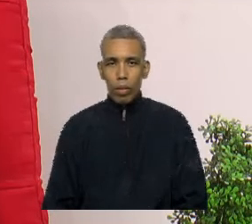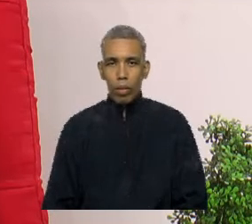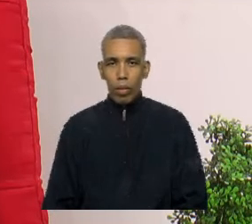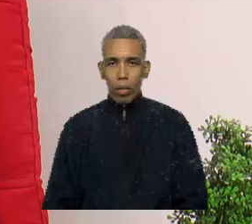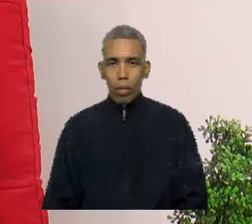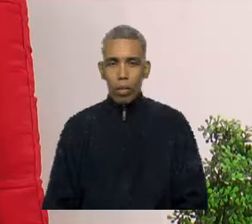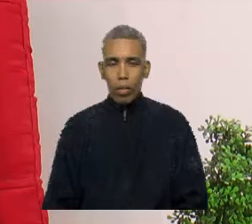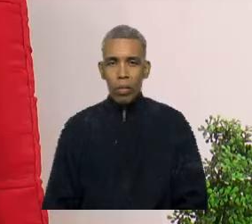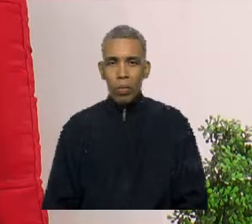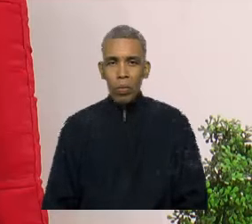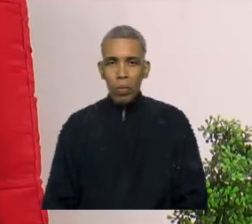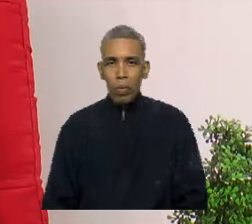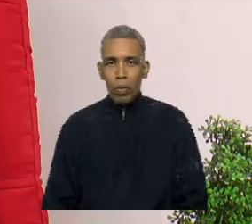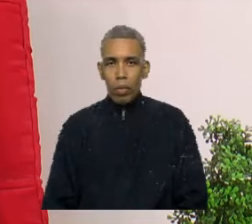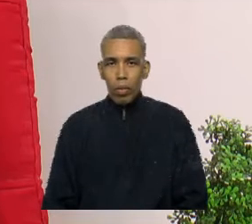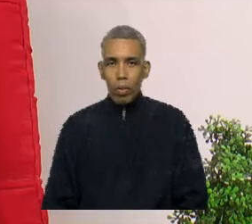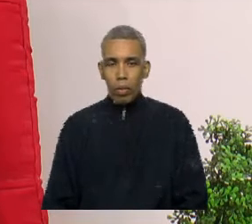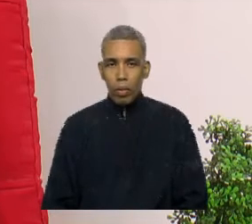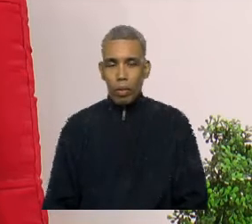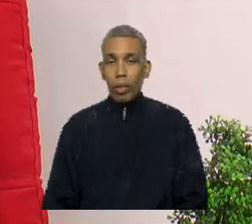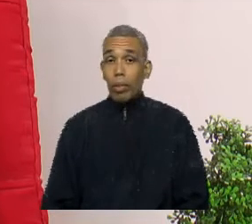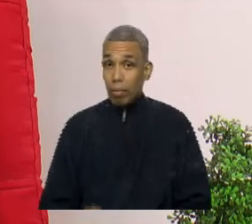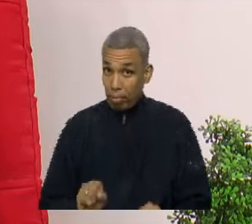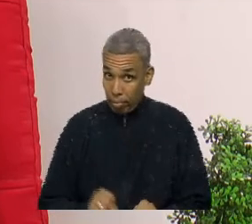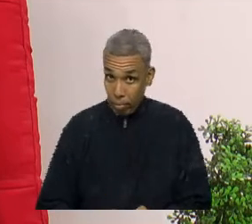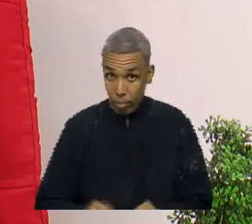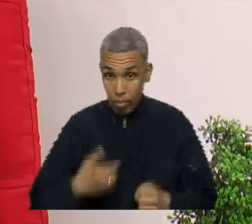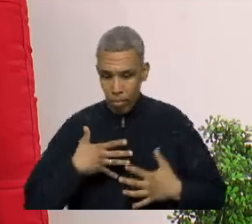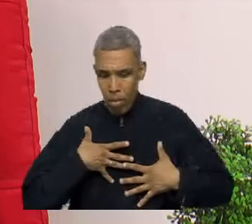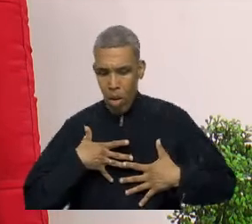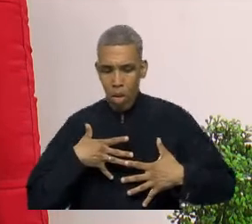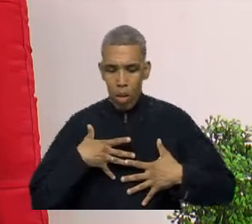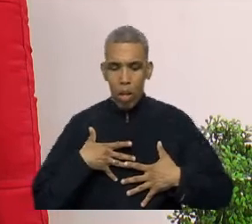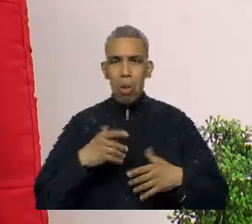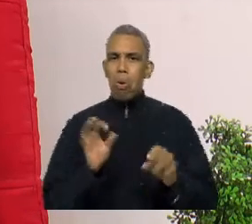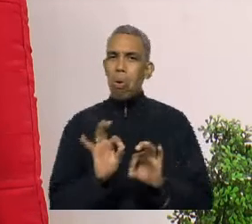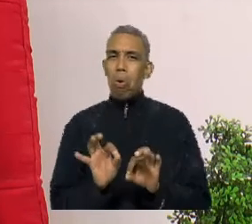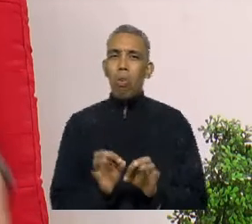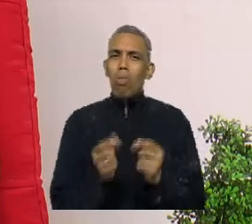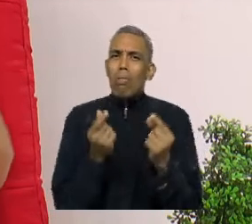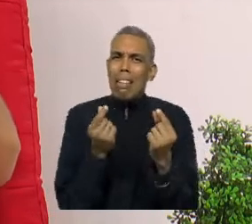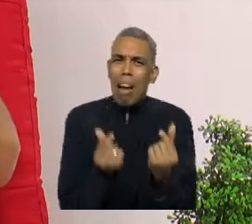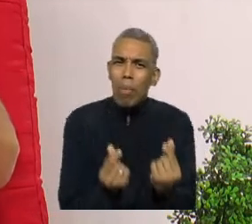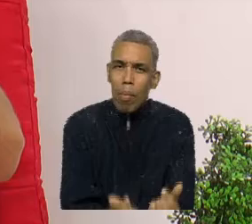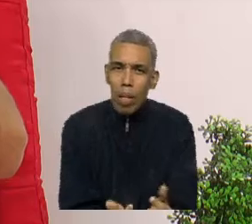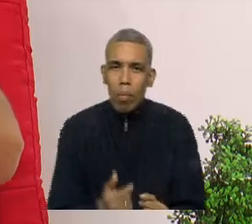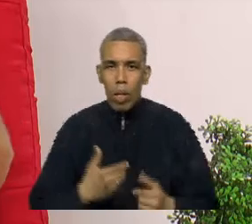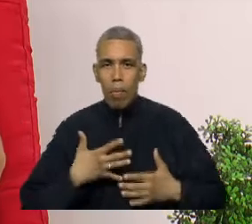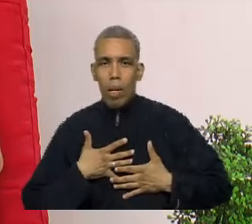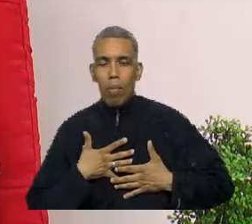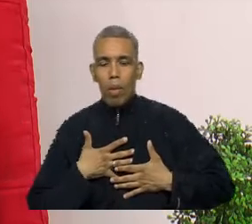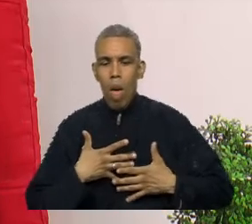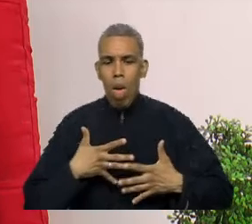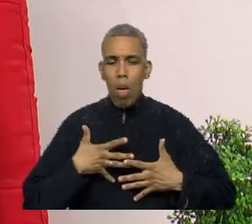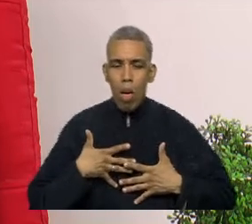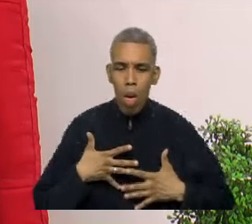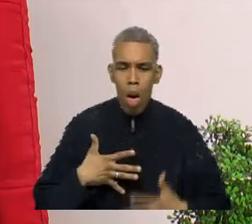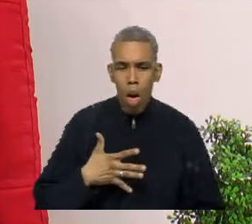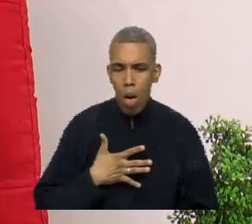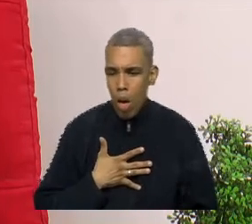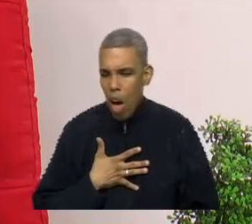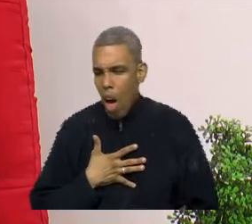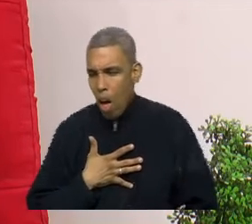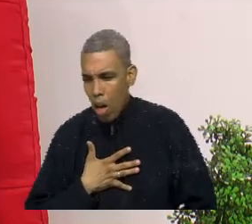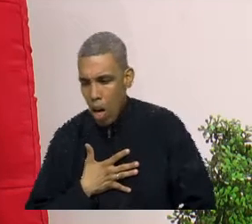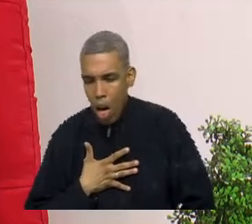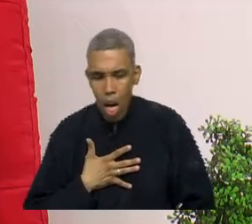caracteriza por aumento en la respiración de la frecuencia respiratoria, por hundimiento de sus costillitas al